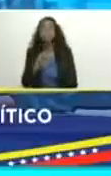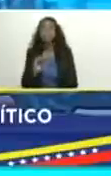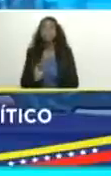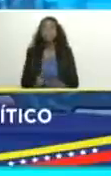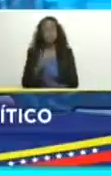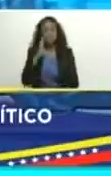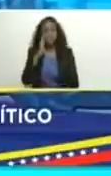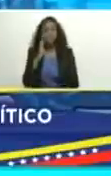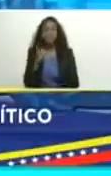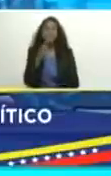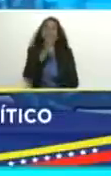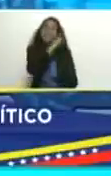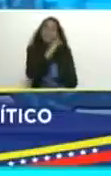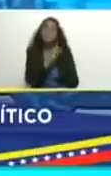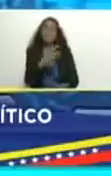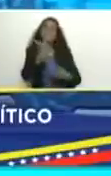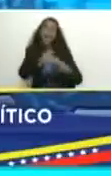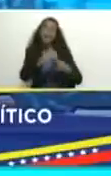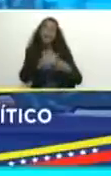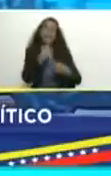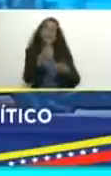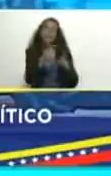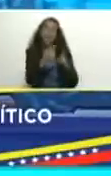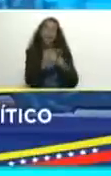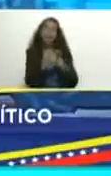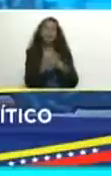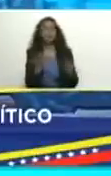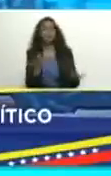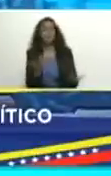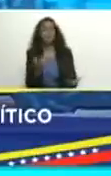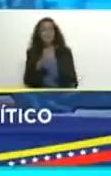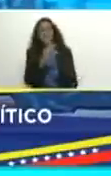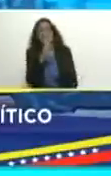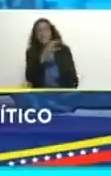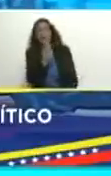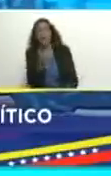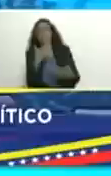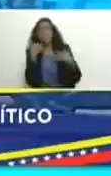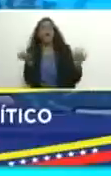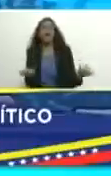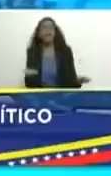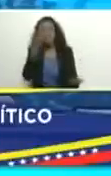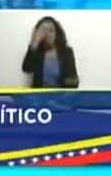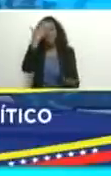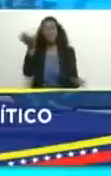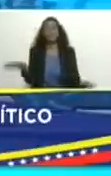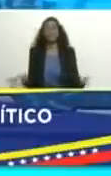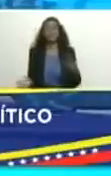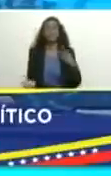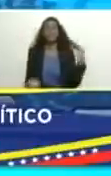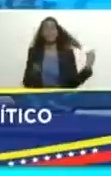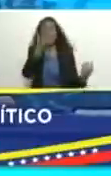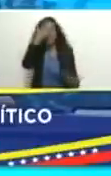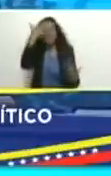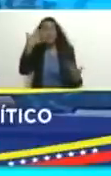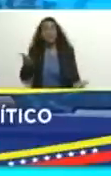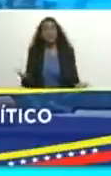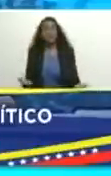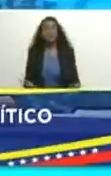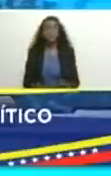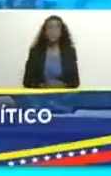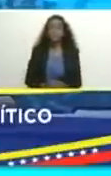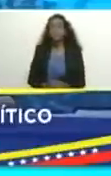Dirían en Maracaibo, el CEPAS, para que lo sepáis, el